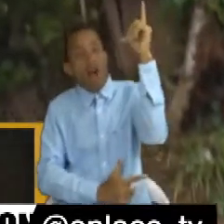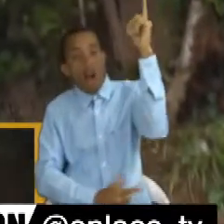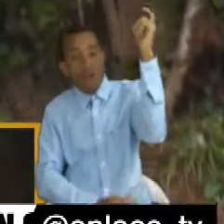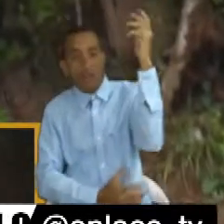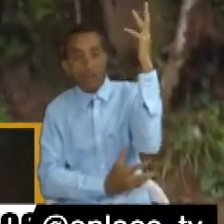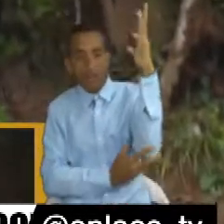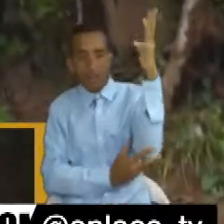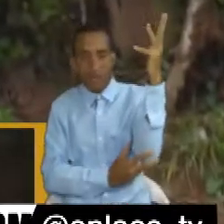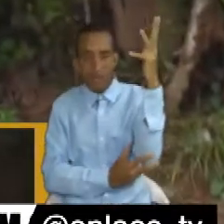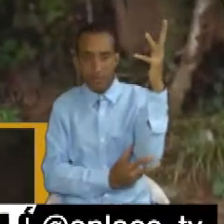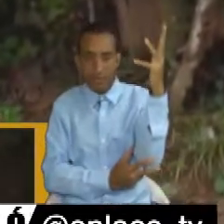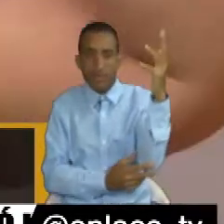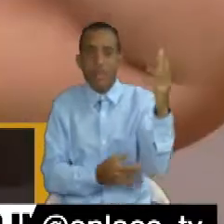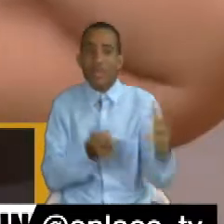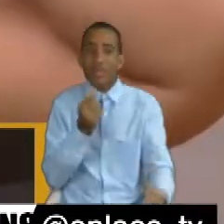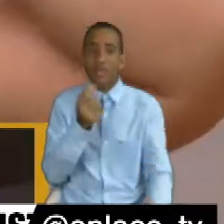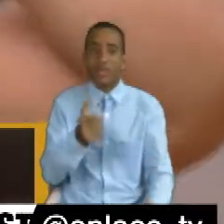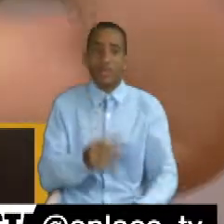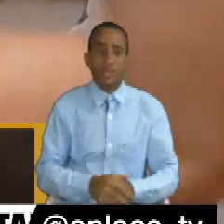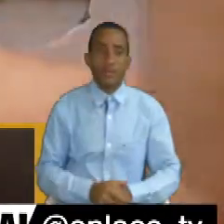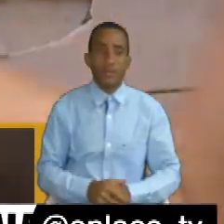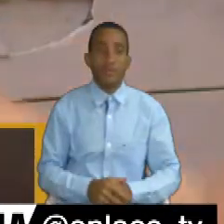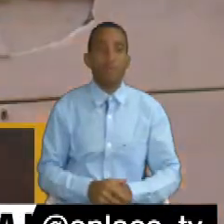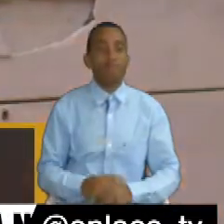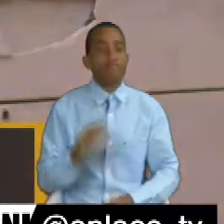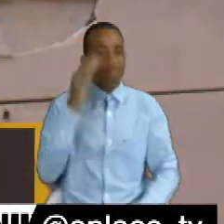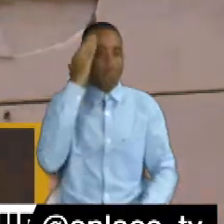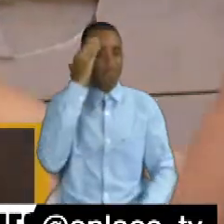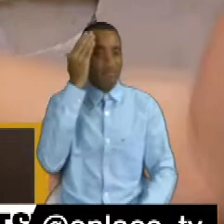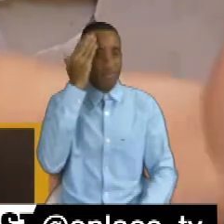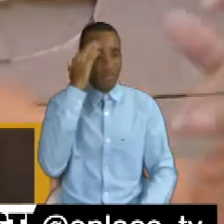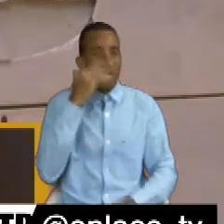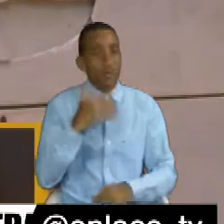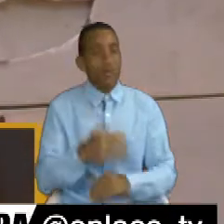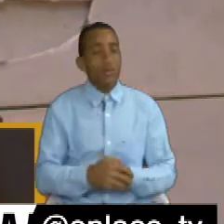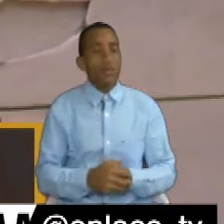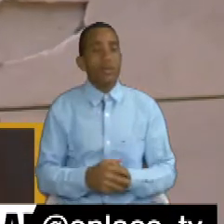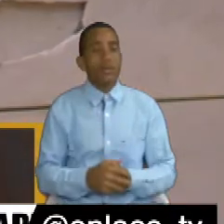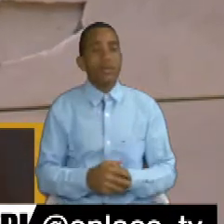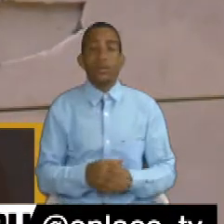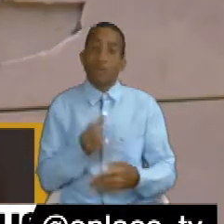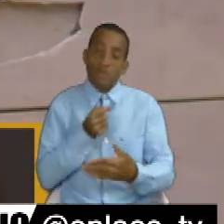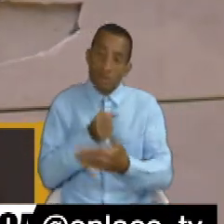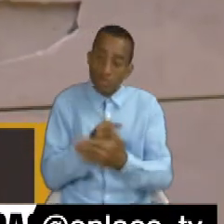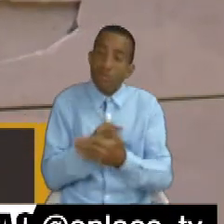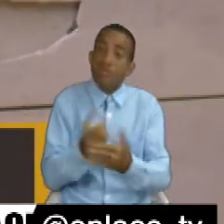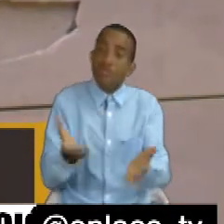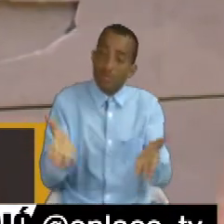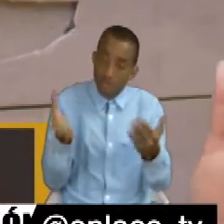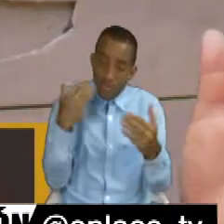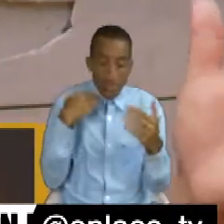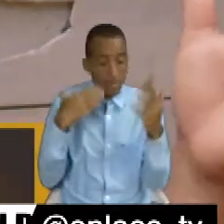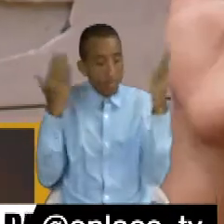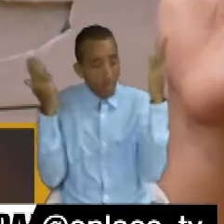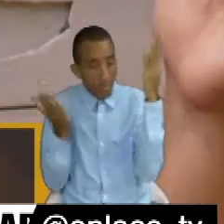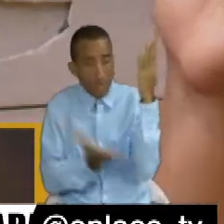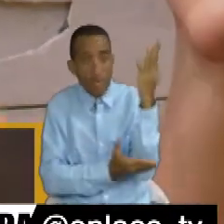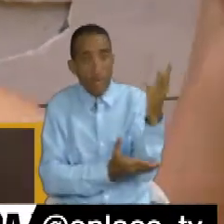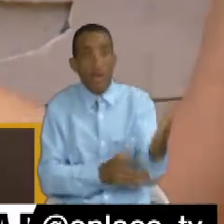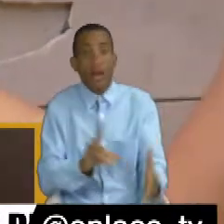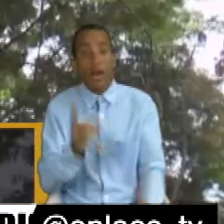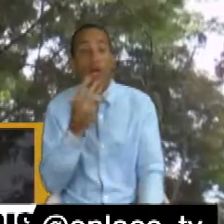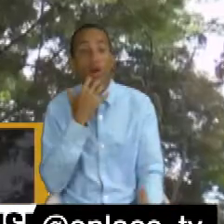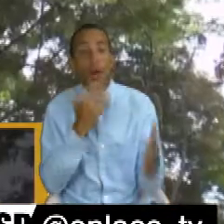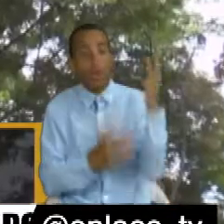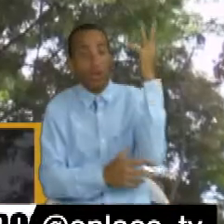Tenemos el inconformismo del arbolito, que ya se ha hecho una gestión para que vengan a cortarlo porque estamos corriendo riesgo en caso de que